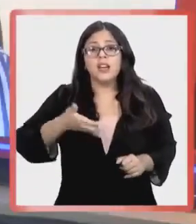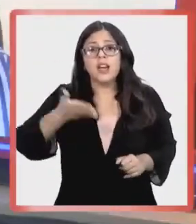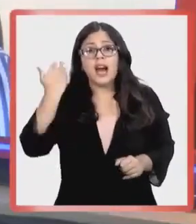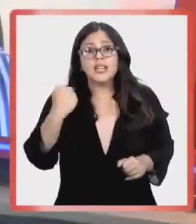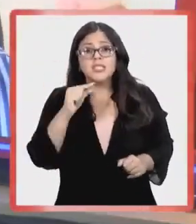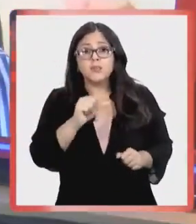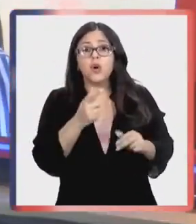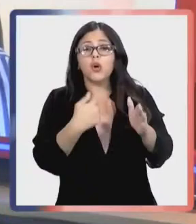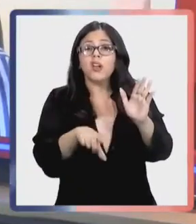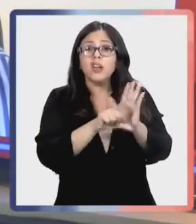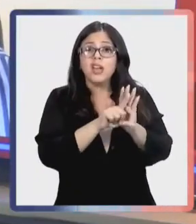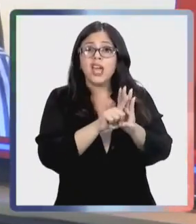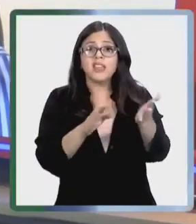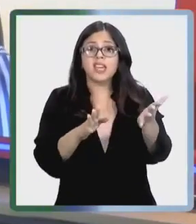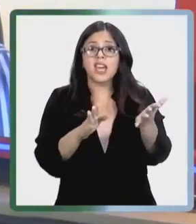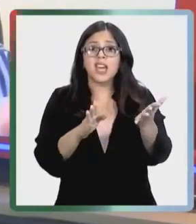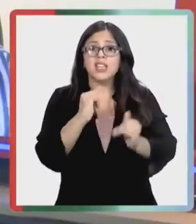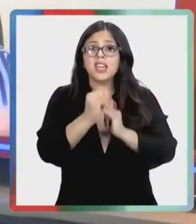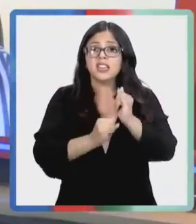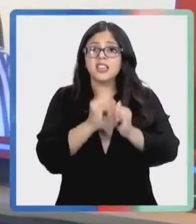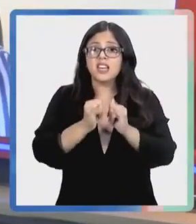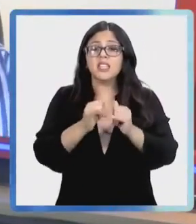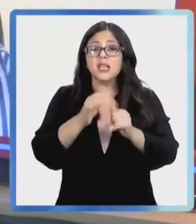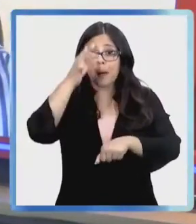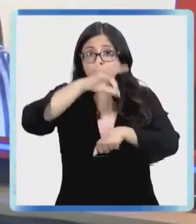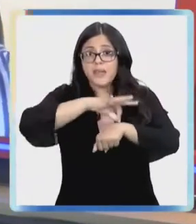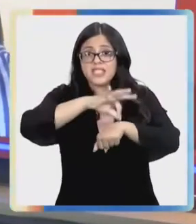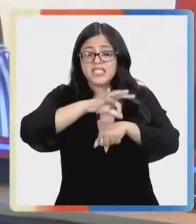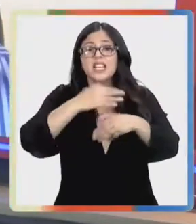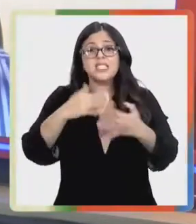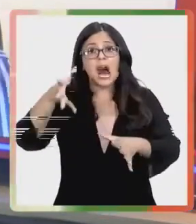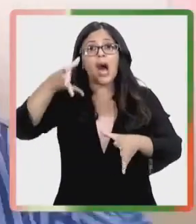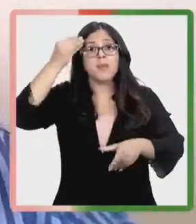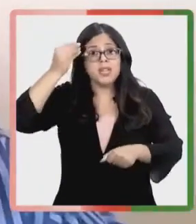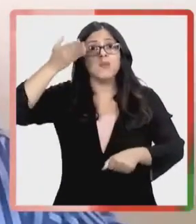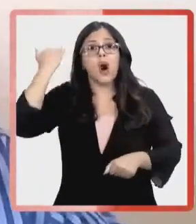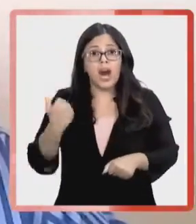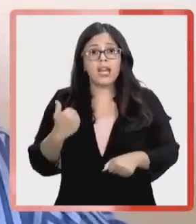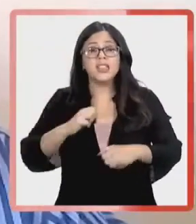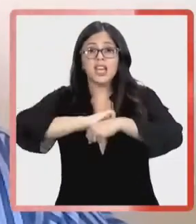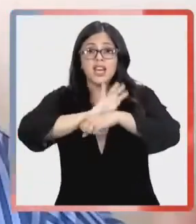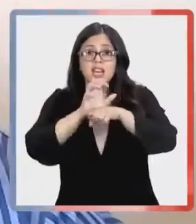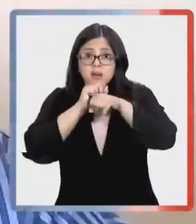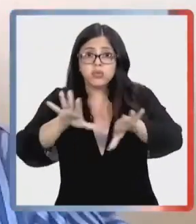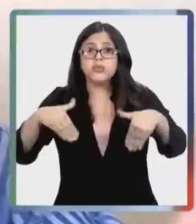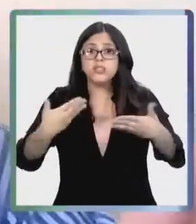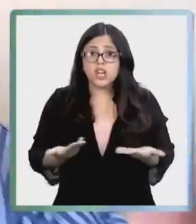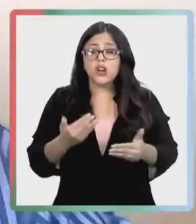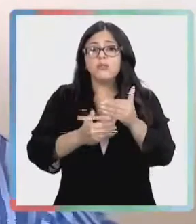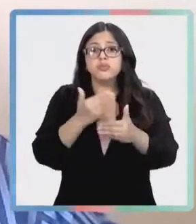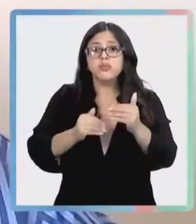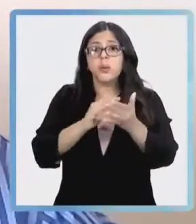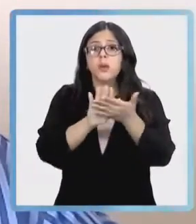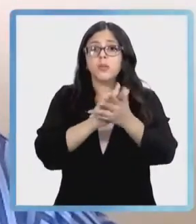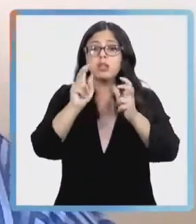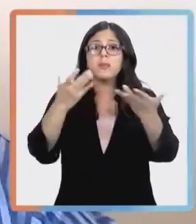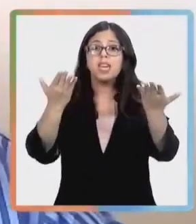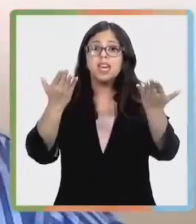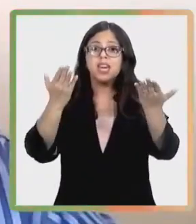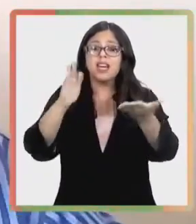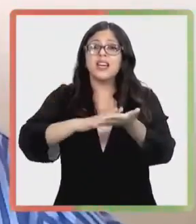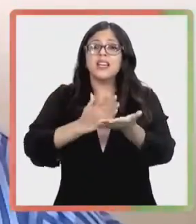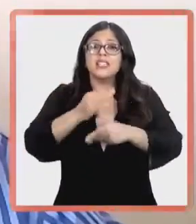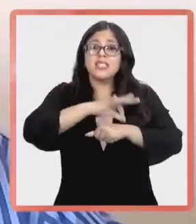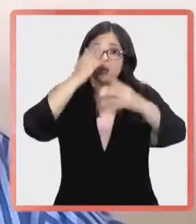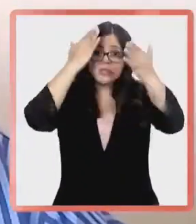despachar la ley de telemedicina. La telemedicina que aprendimos mucho en la pandemia ahora se va a instalar como un modo, por ejemplo, en psiquiatría o en salud